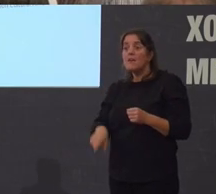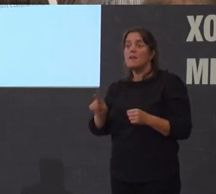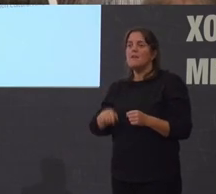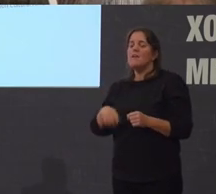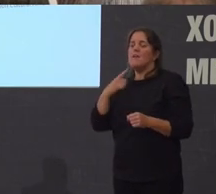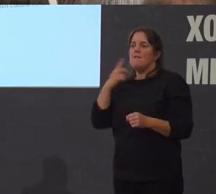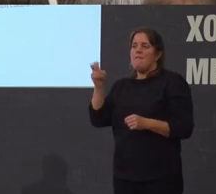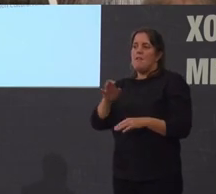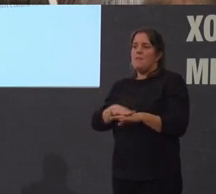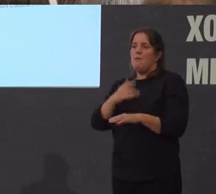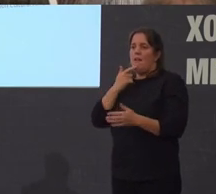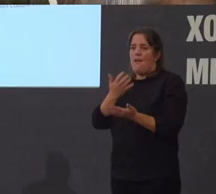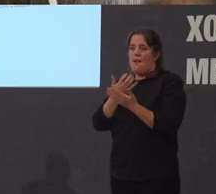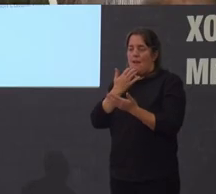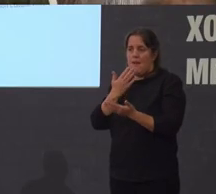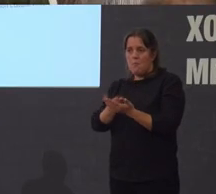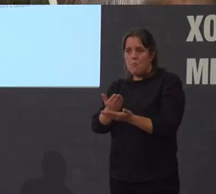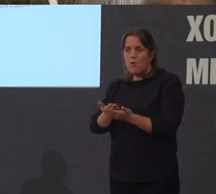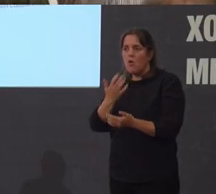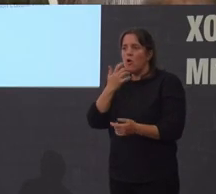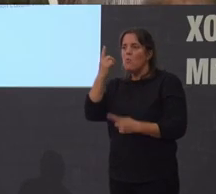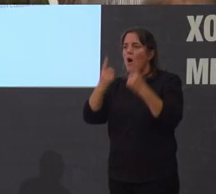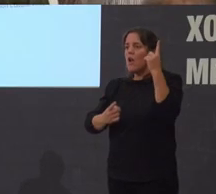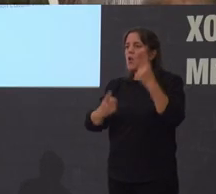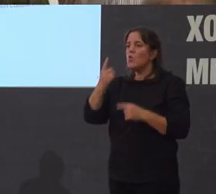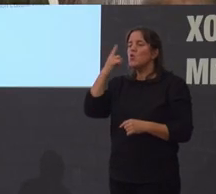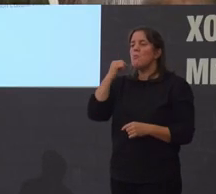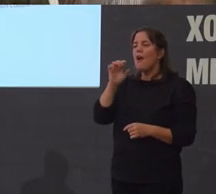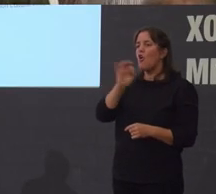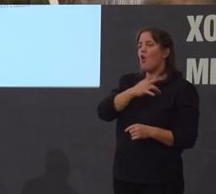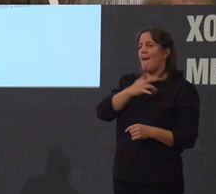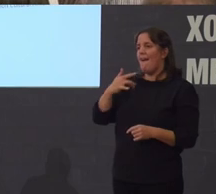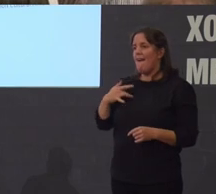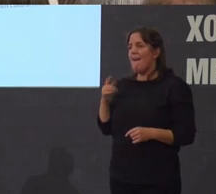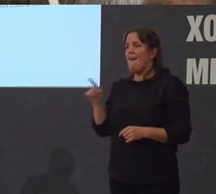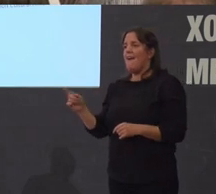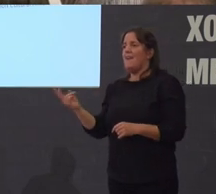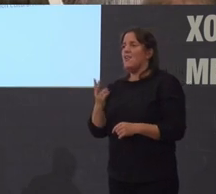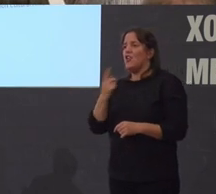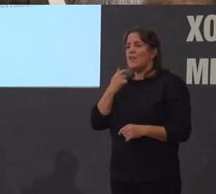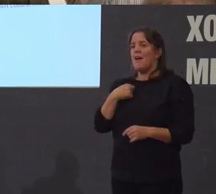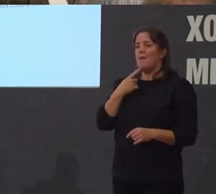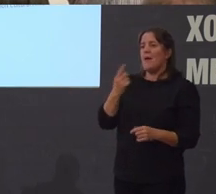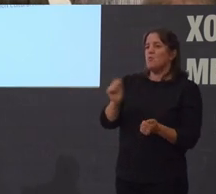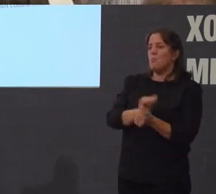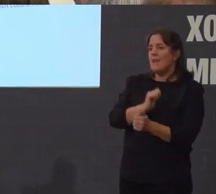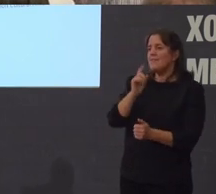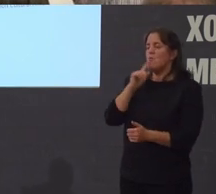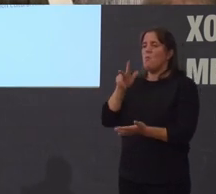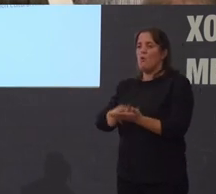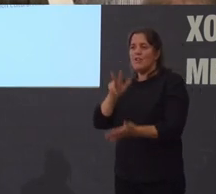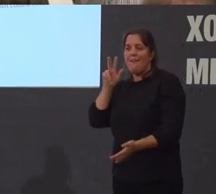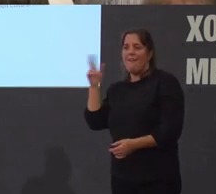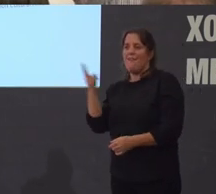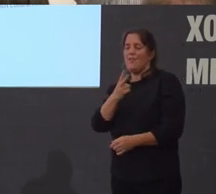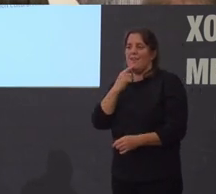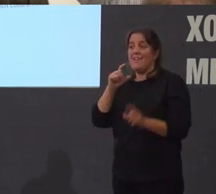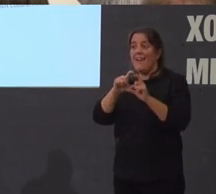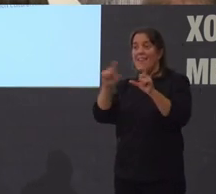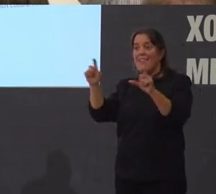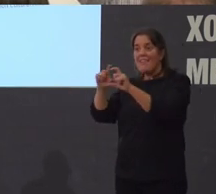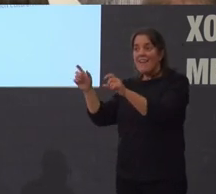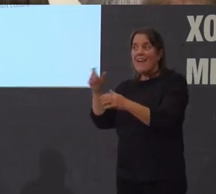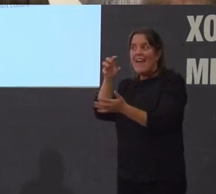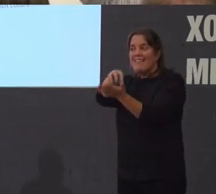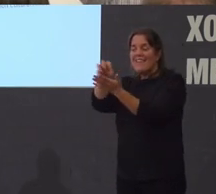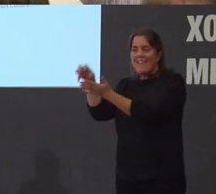sirve nos este ejemplo para ver con algunas entidades bancarias o cajas de ahorros que tenían préstamos o hipotecas con estas entidades aprovechándose